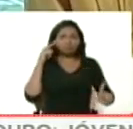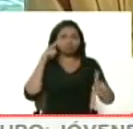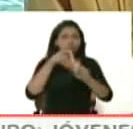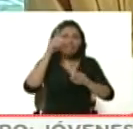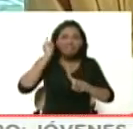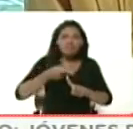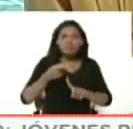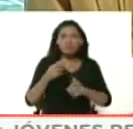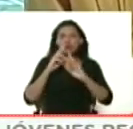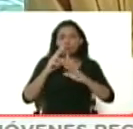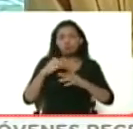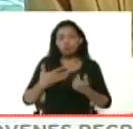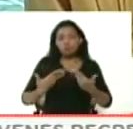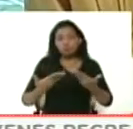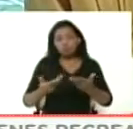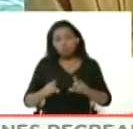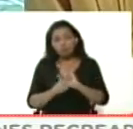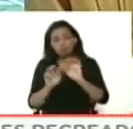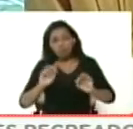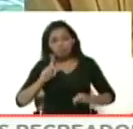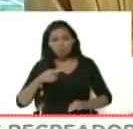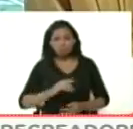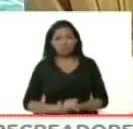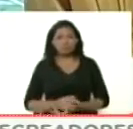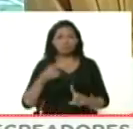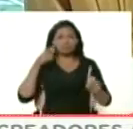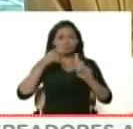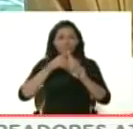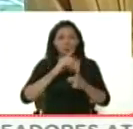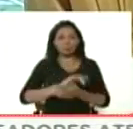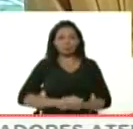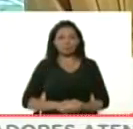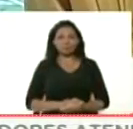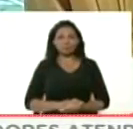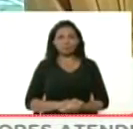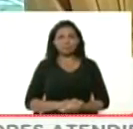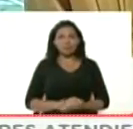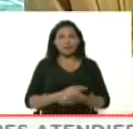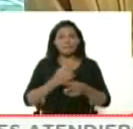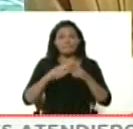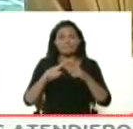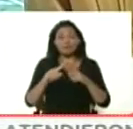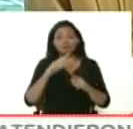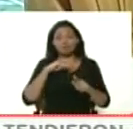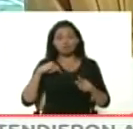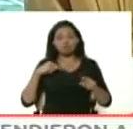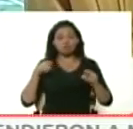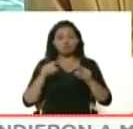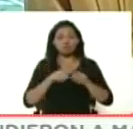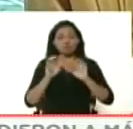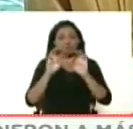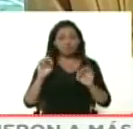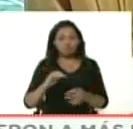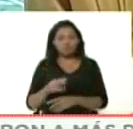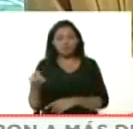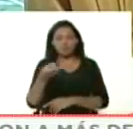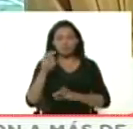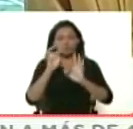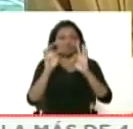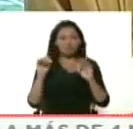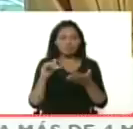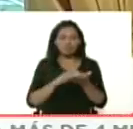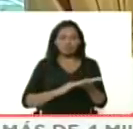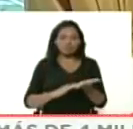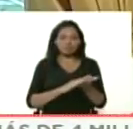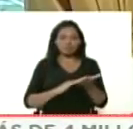la respuesta que yo te doy, Dalia. Hacia allá debemos apuntar. Pero mientras tanto, hay que buscar diversas